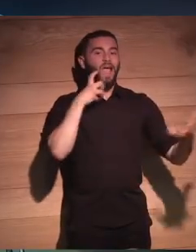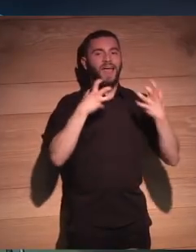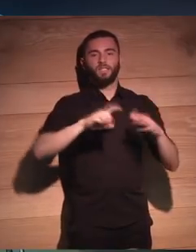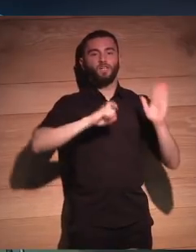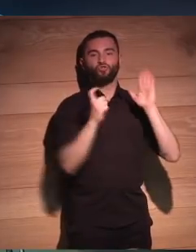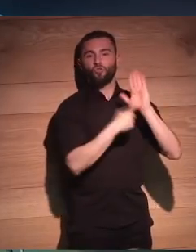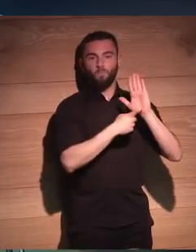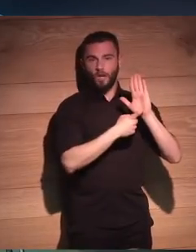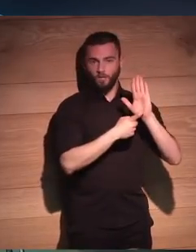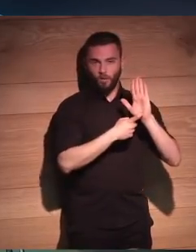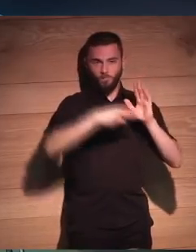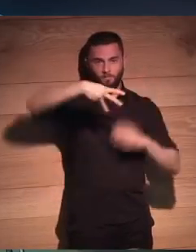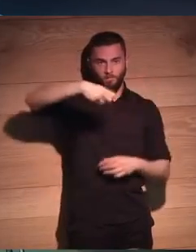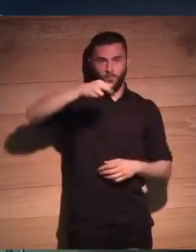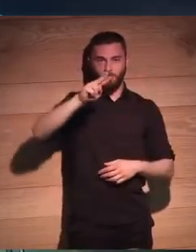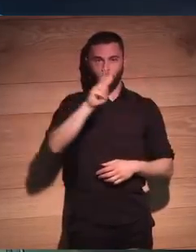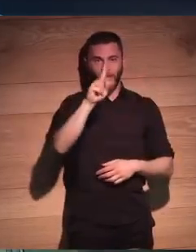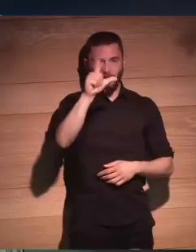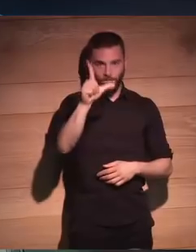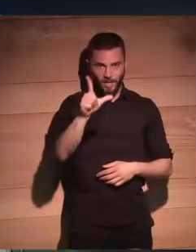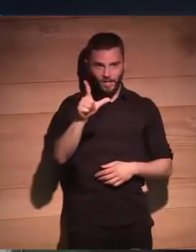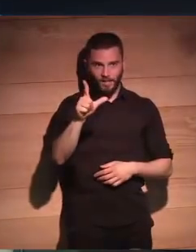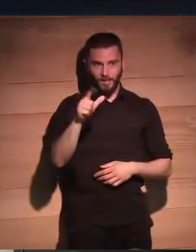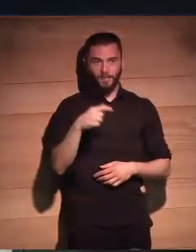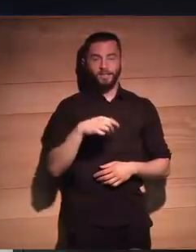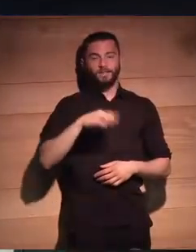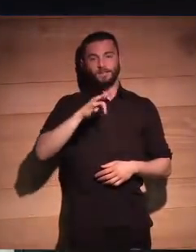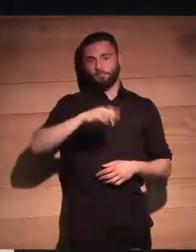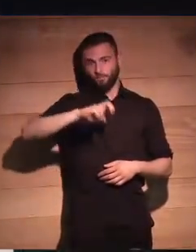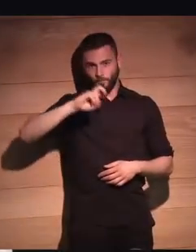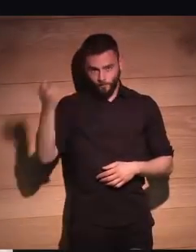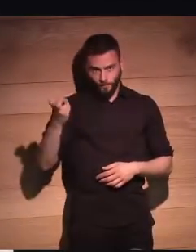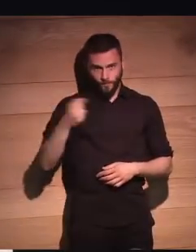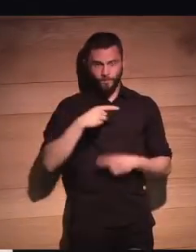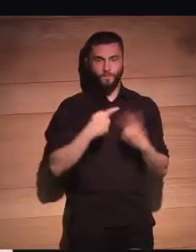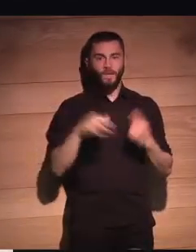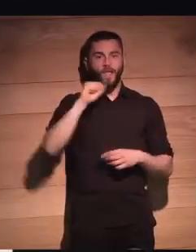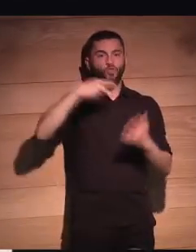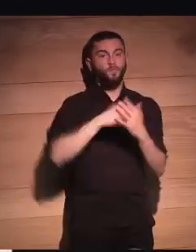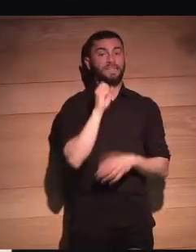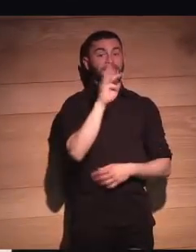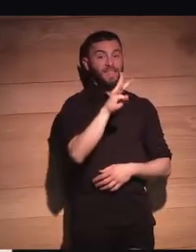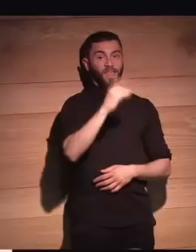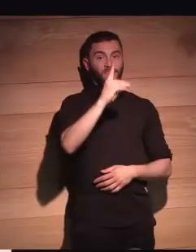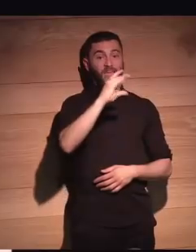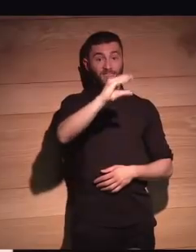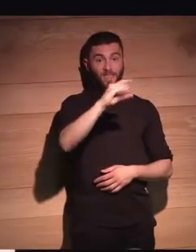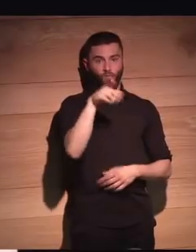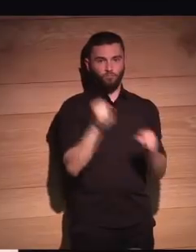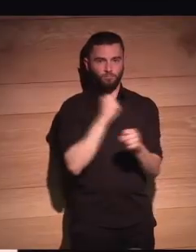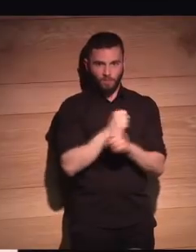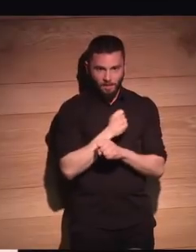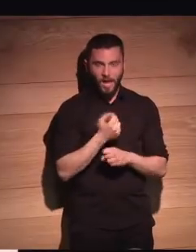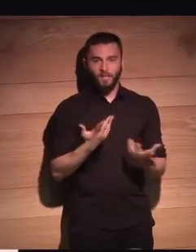para Marvel Comics y Dynamite Entertainment. Desde 2013 estás con DC, destacando en